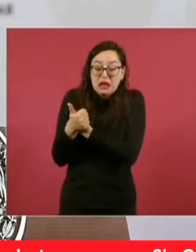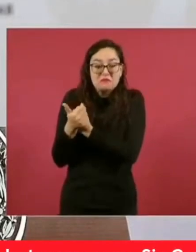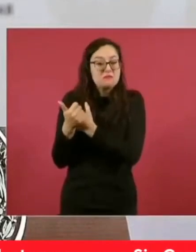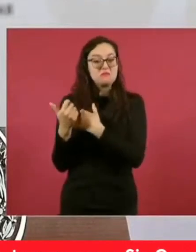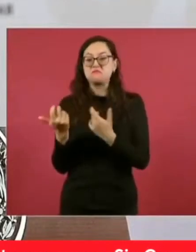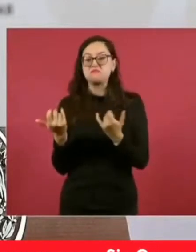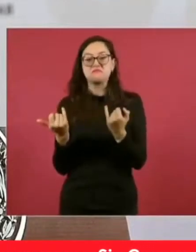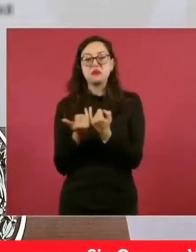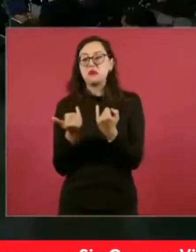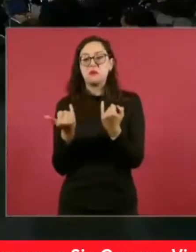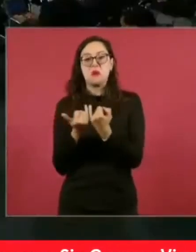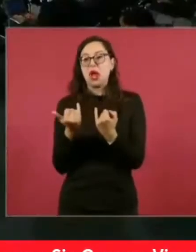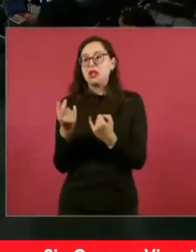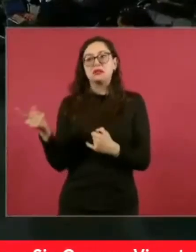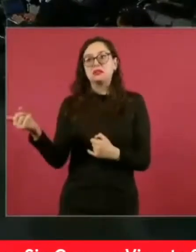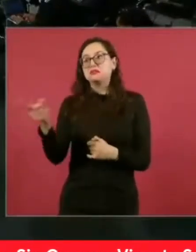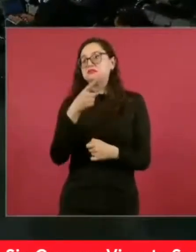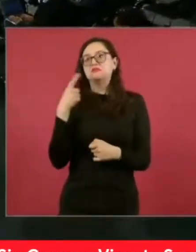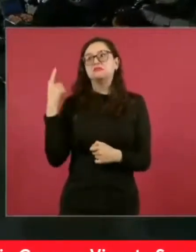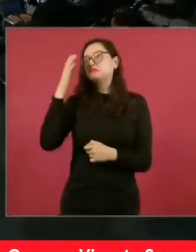los conocía. Ahora más.